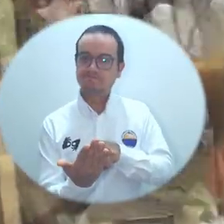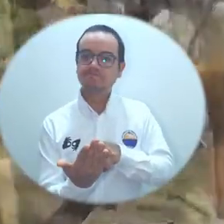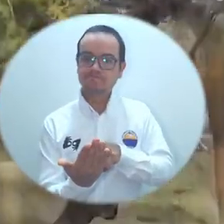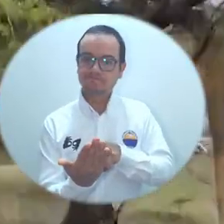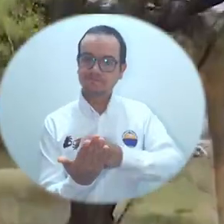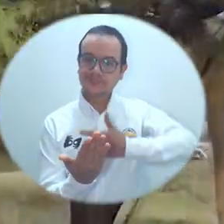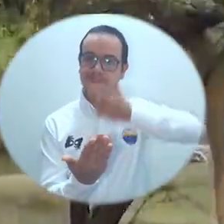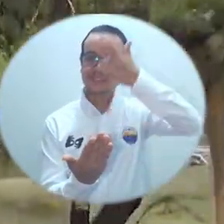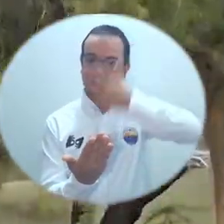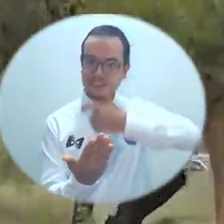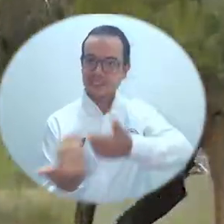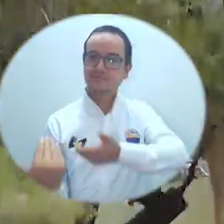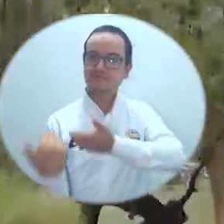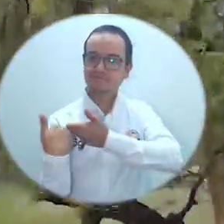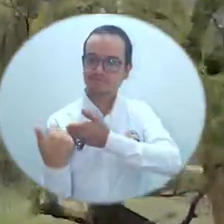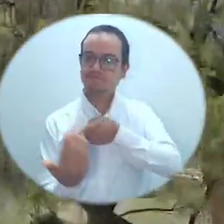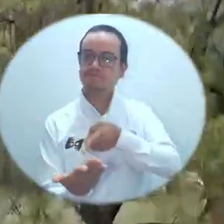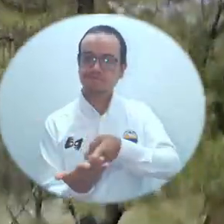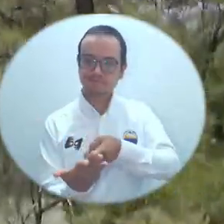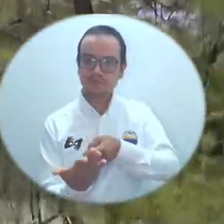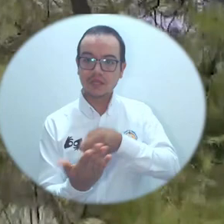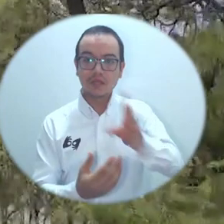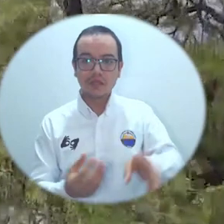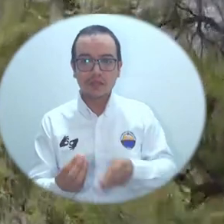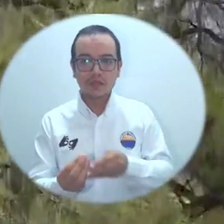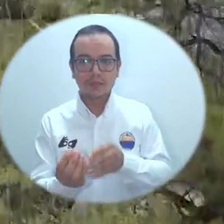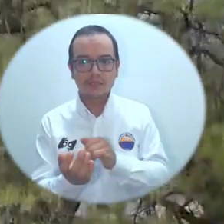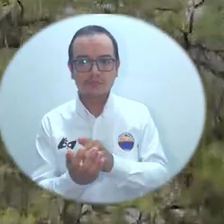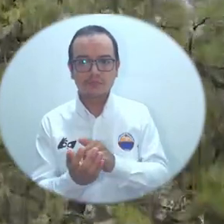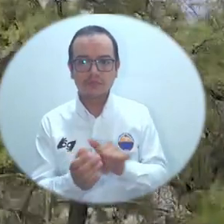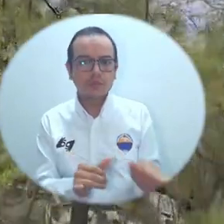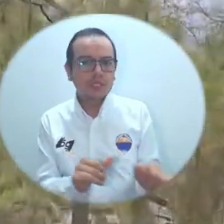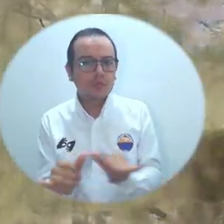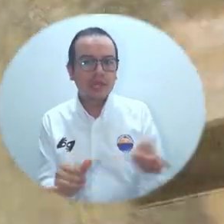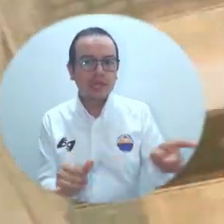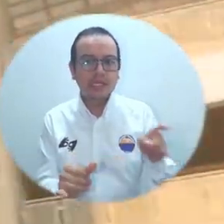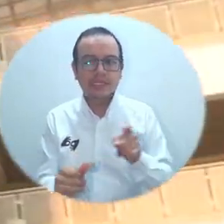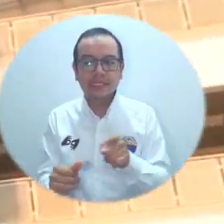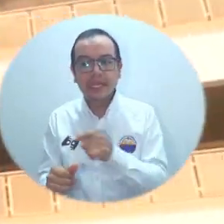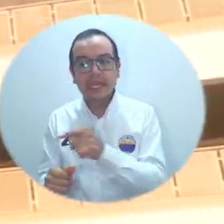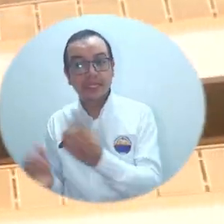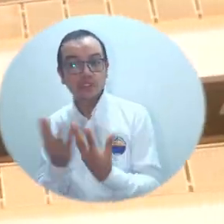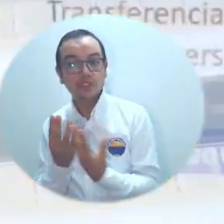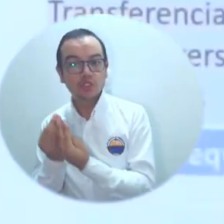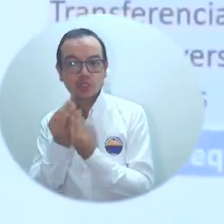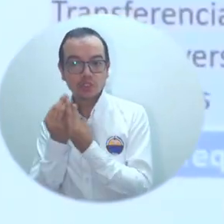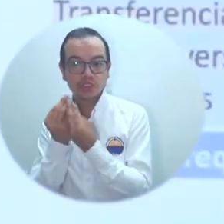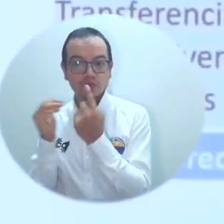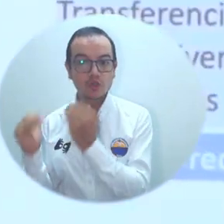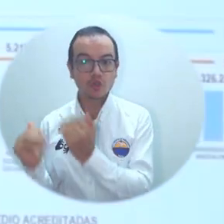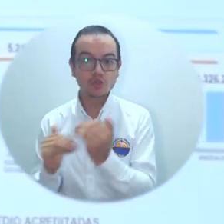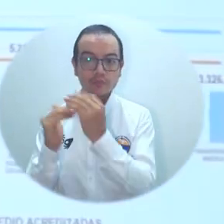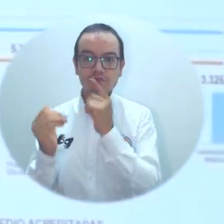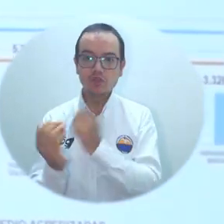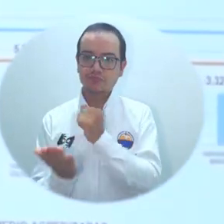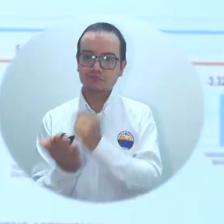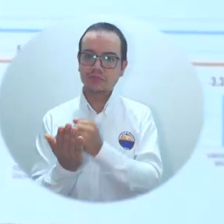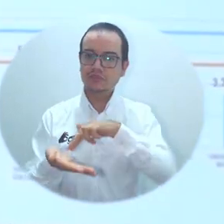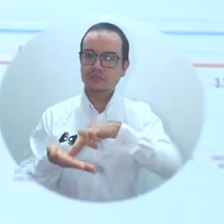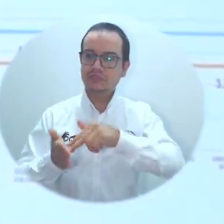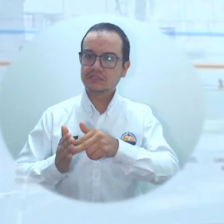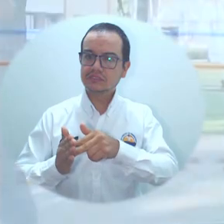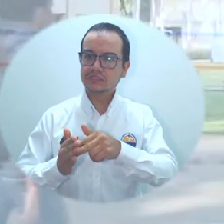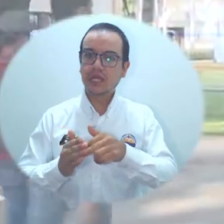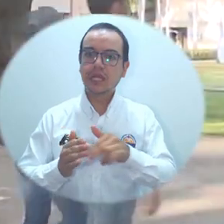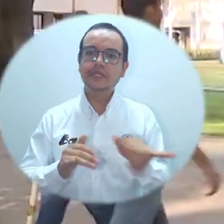bastante responsable, así como la responsabilidad con la que la tomó el Consejo Superior de haberla aprobado, ya